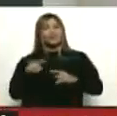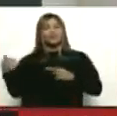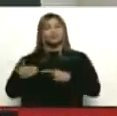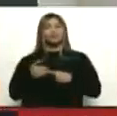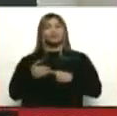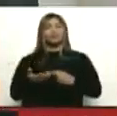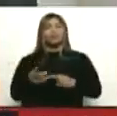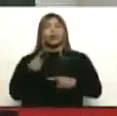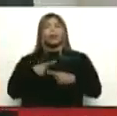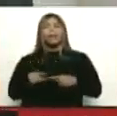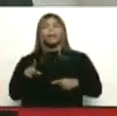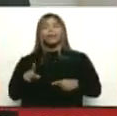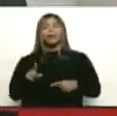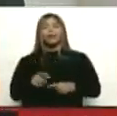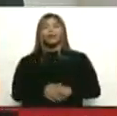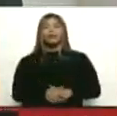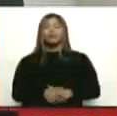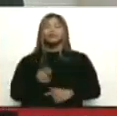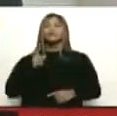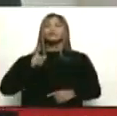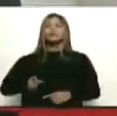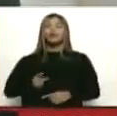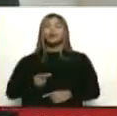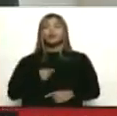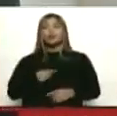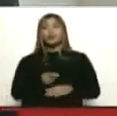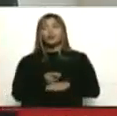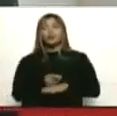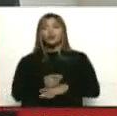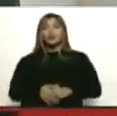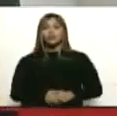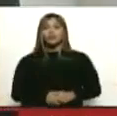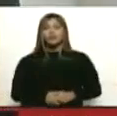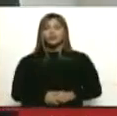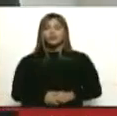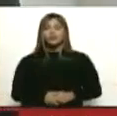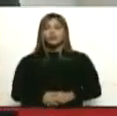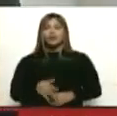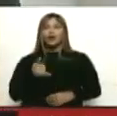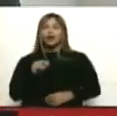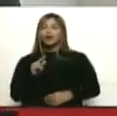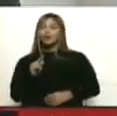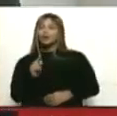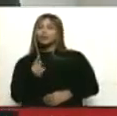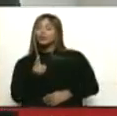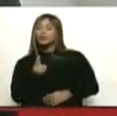pero básicamente estamos hablando que es una potestad ejecutiva. Hay un intento